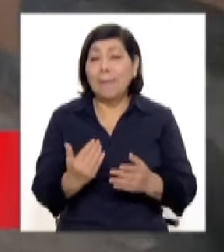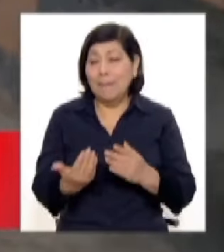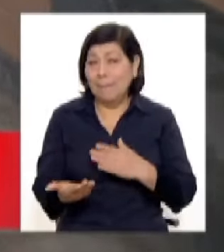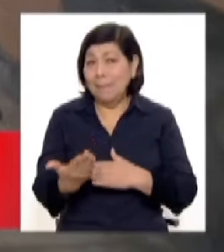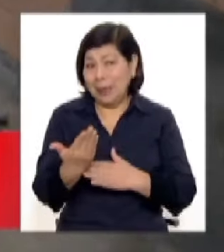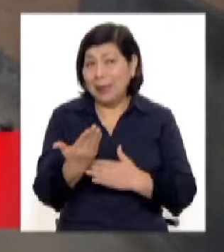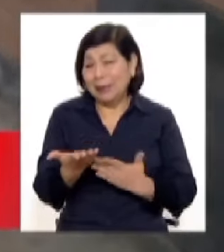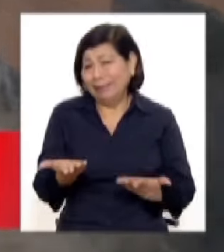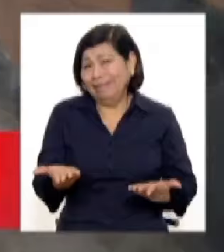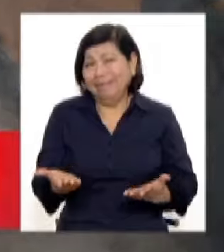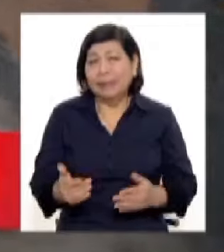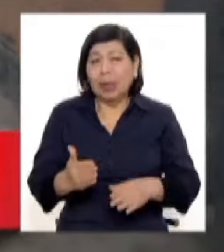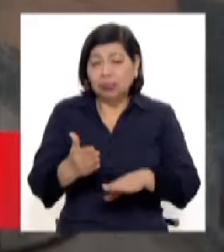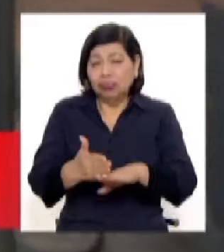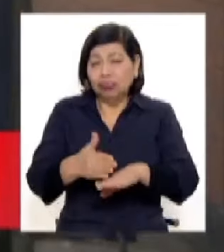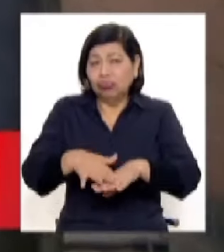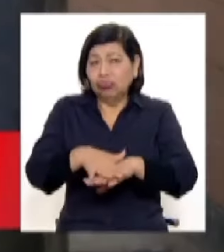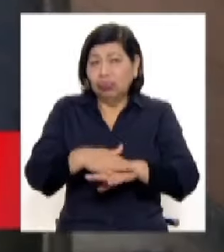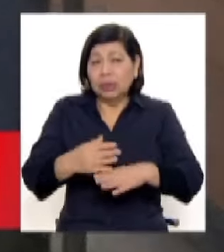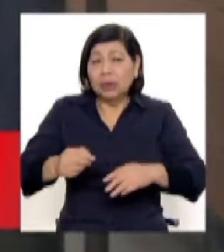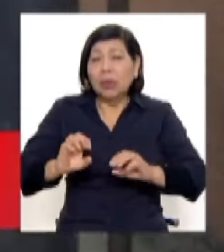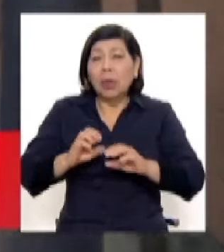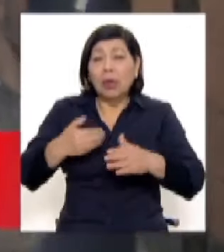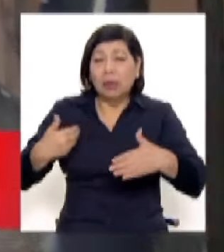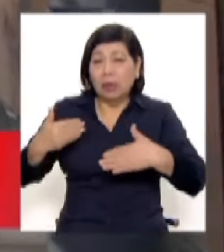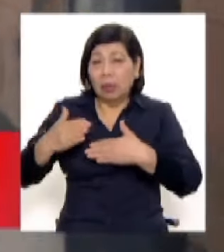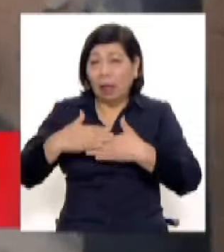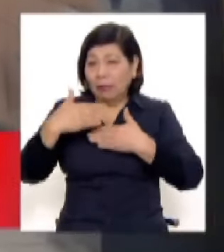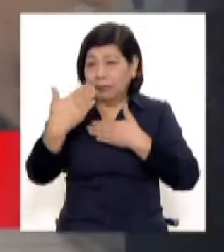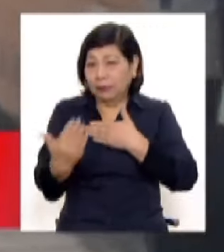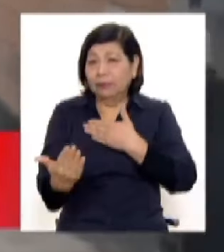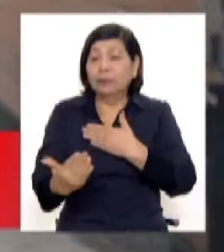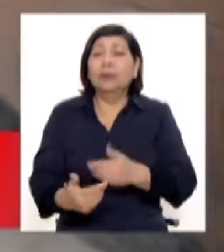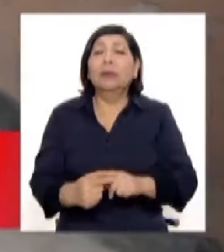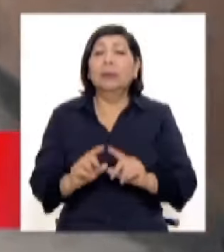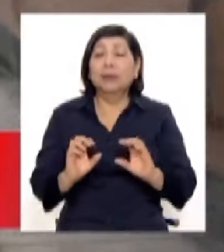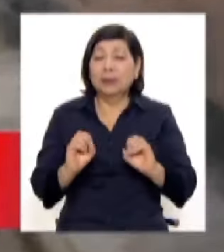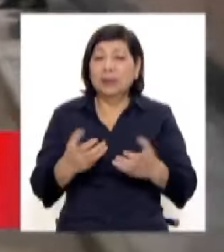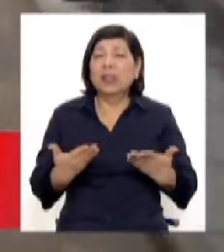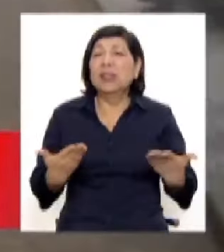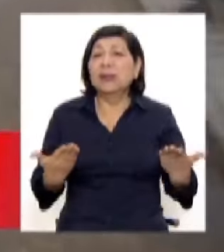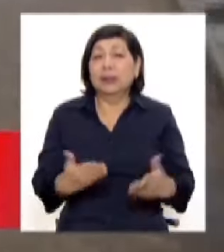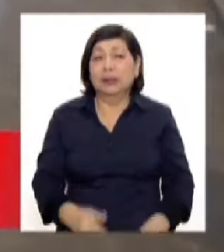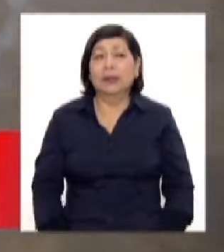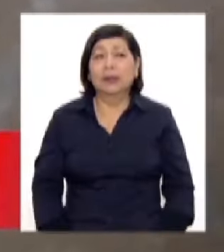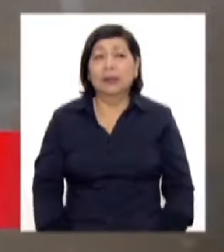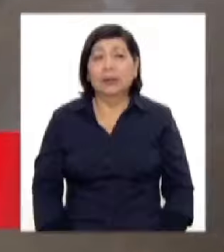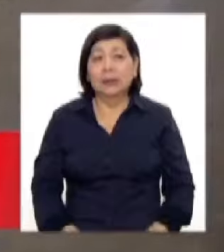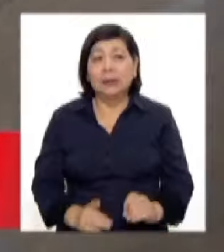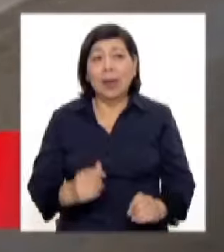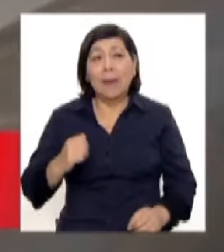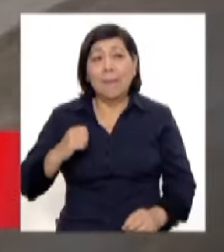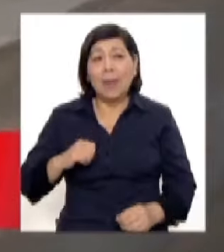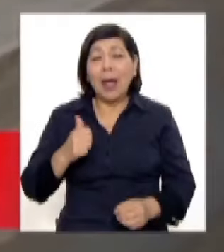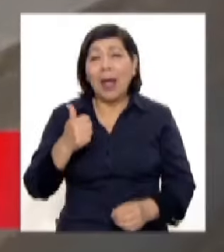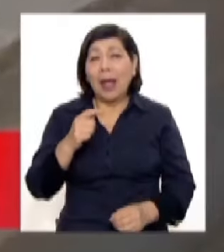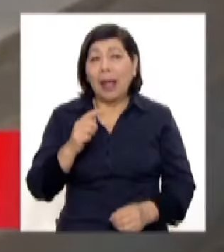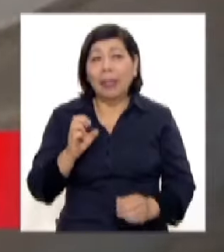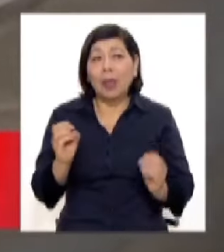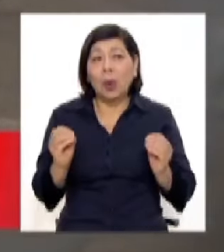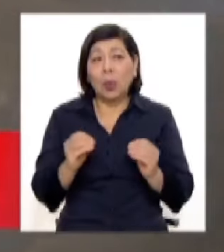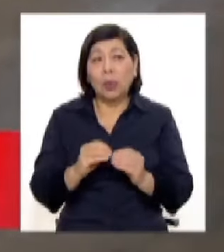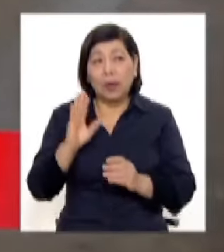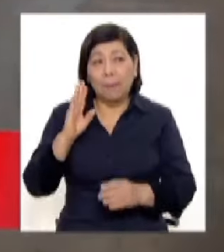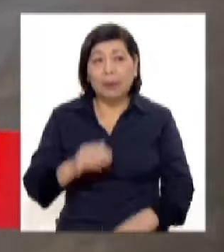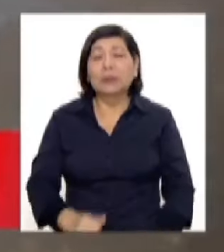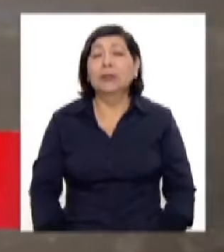mañana. Como reitero, se va a desarrollar frente al Estadio Monumental una actividad donde el distrito, la Municipalidad de ATE, en conjunto